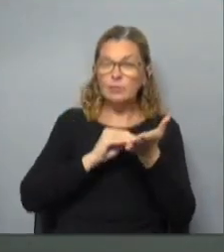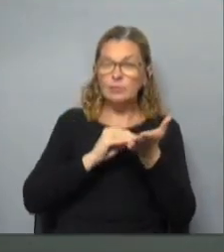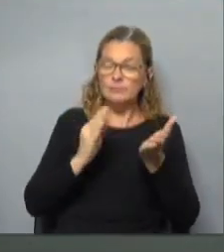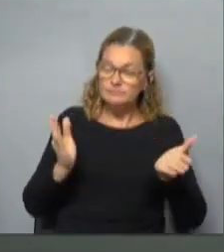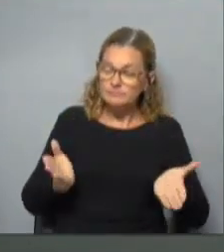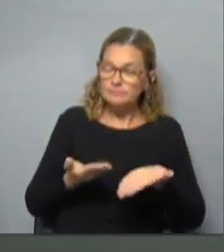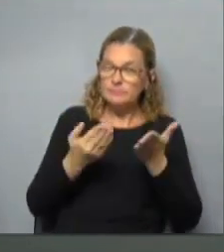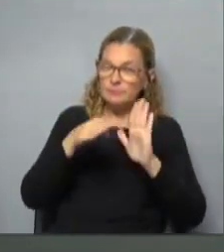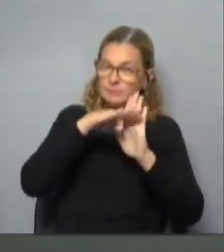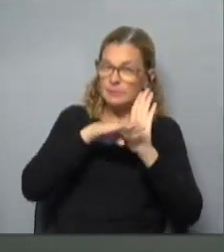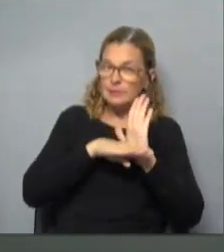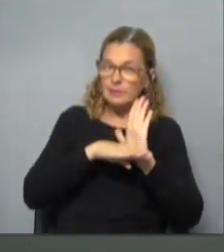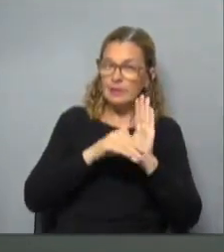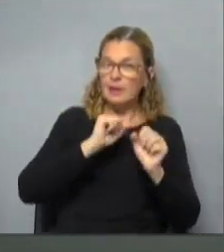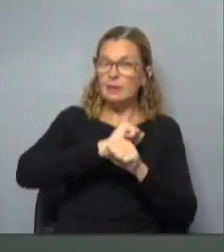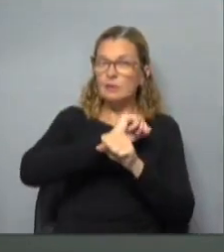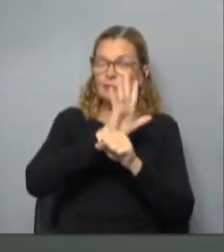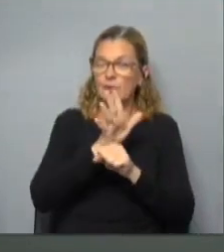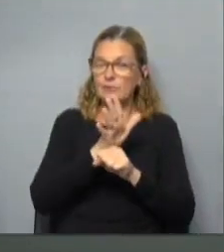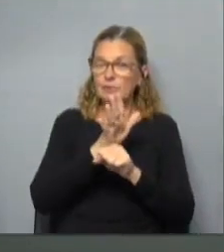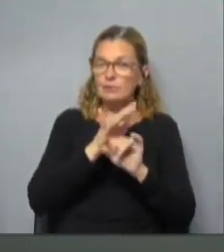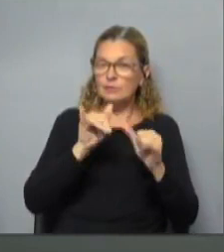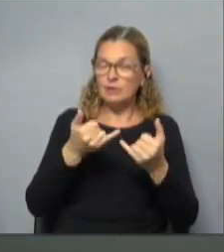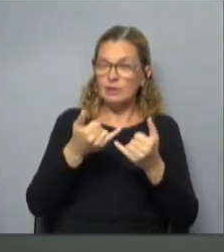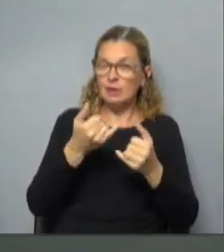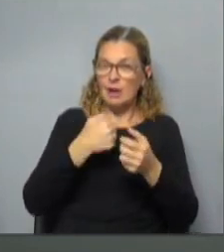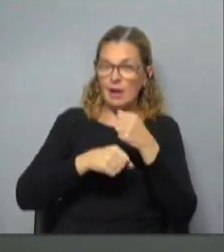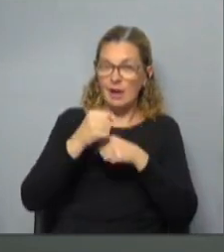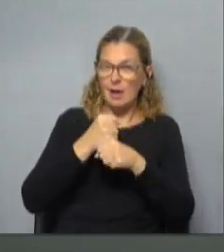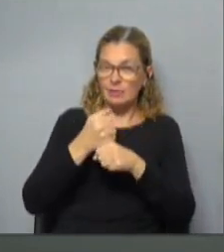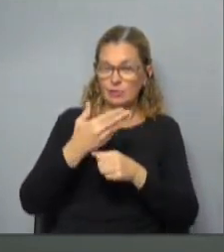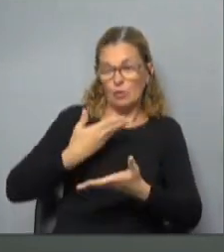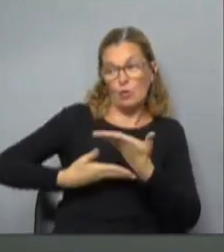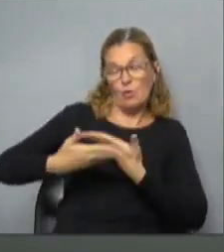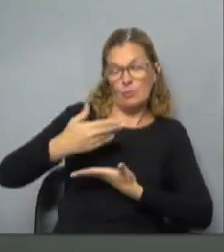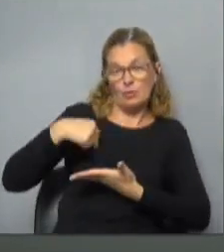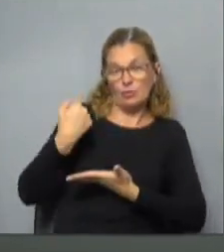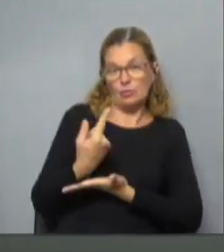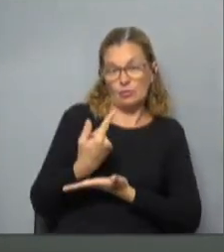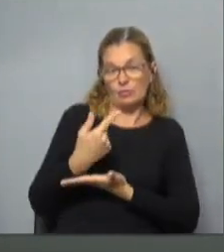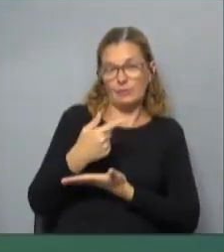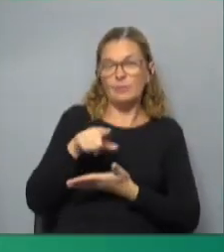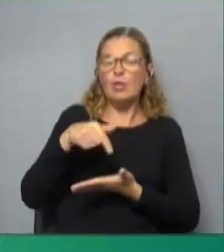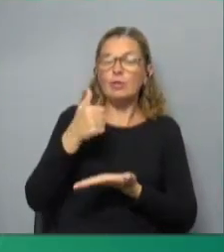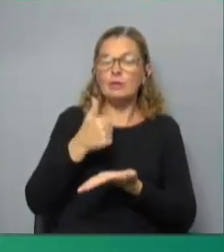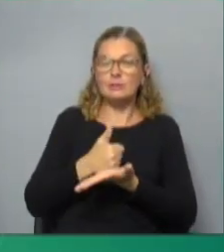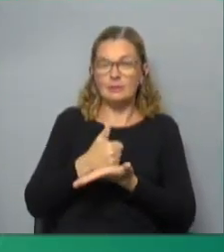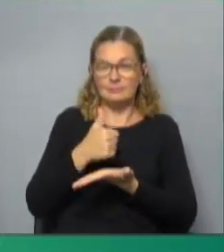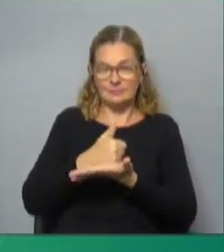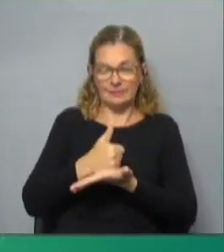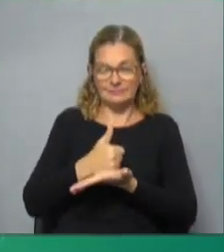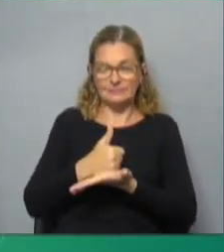levantamiento de esta medida de emergencia sanitaria que ya hace un par de años que convive con nosotros natalia por donde anda se hizo